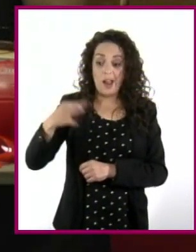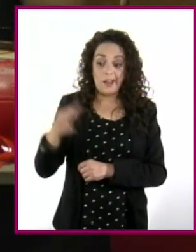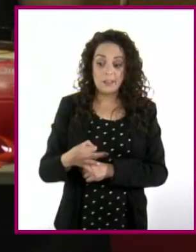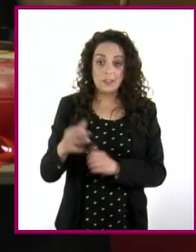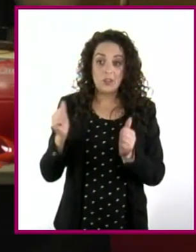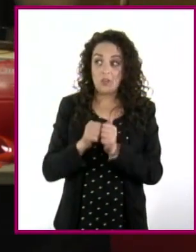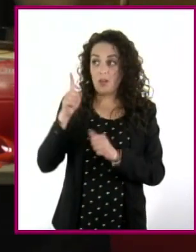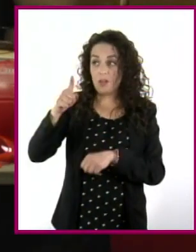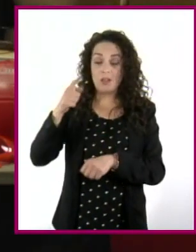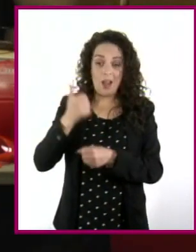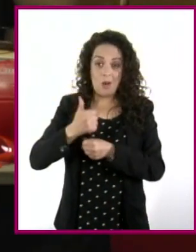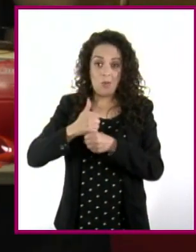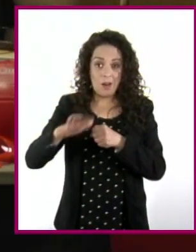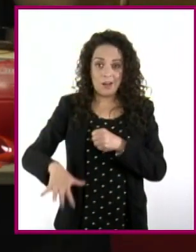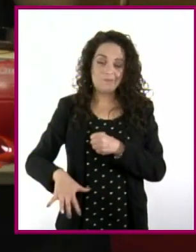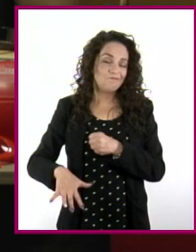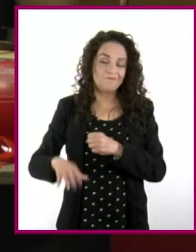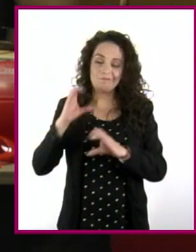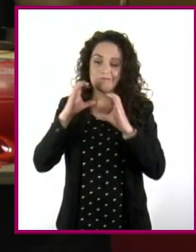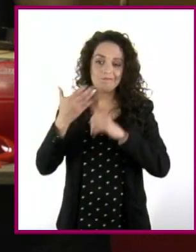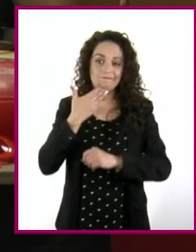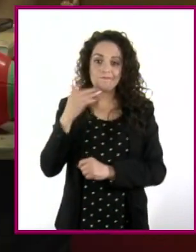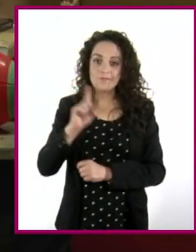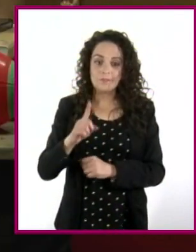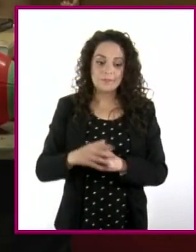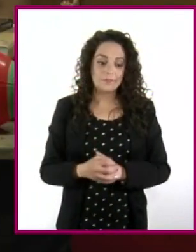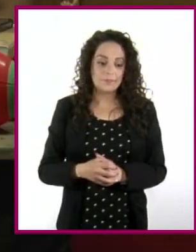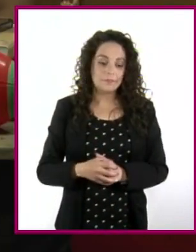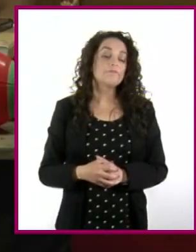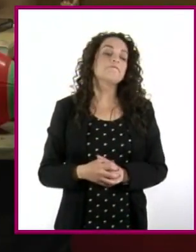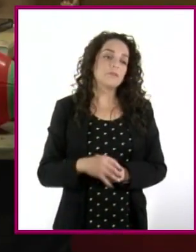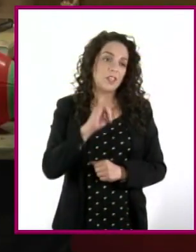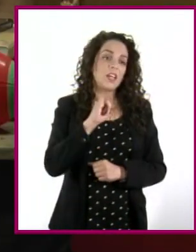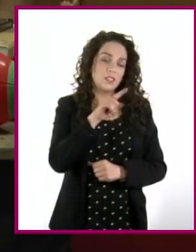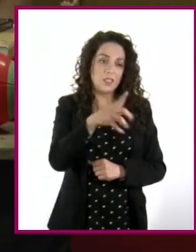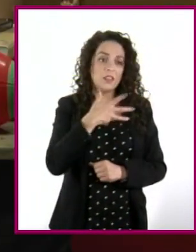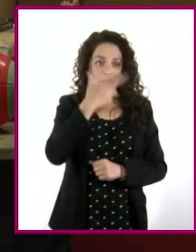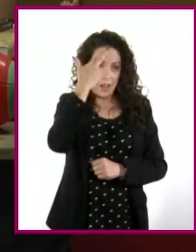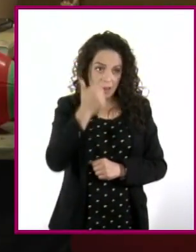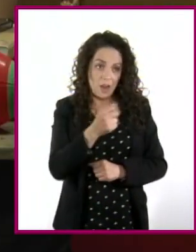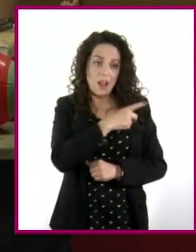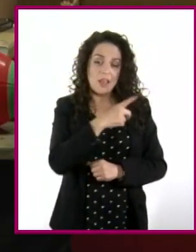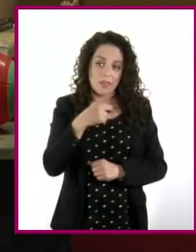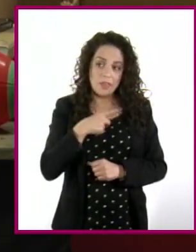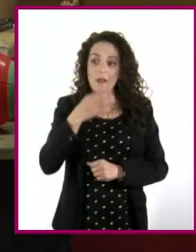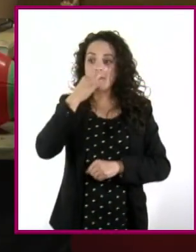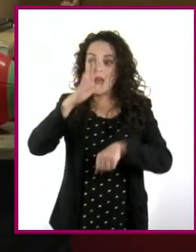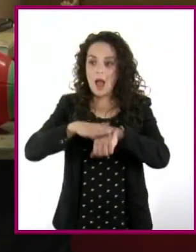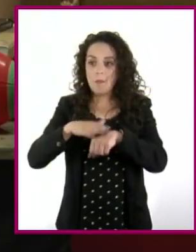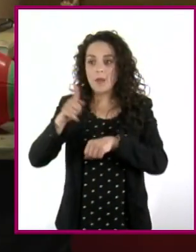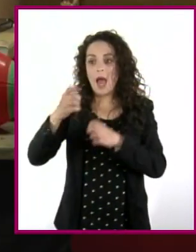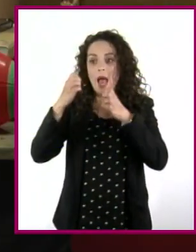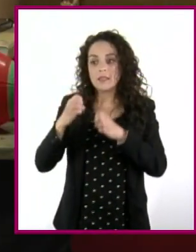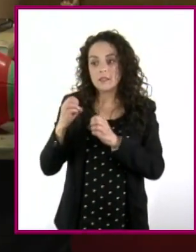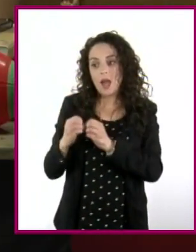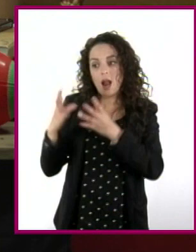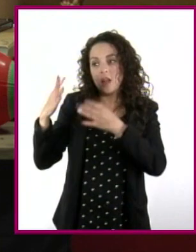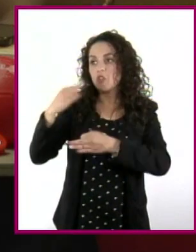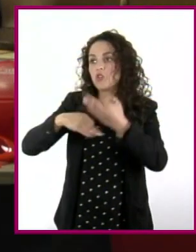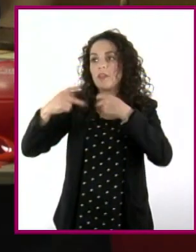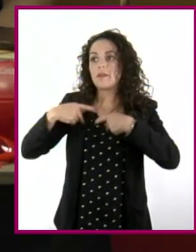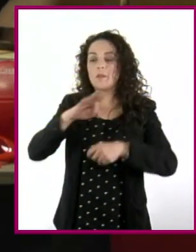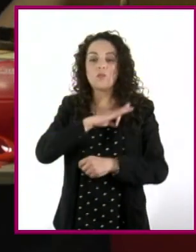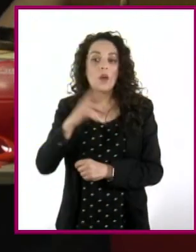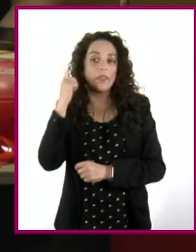abuela. Tal vez sí debió avisarte que te pondría en altavoz, pero es muy común que lo haga porque habla por teléfono mientras cocina o riega las